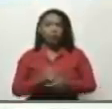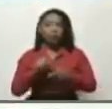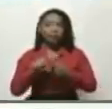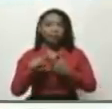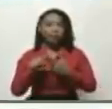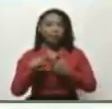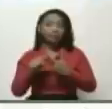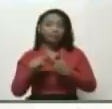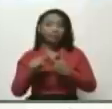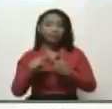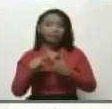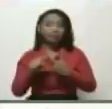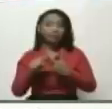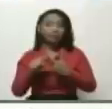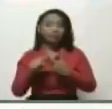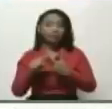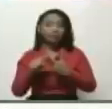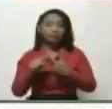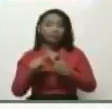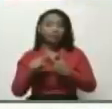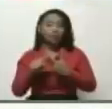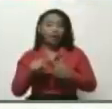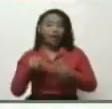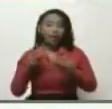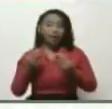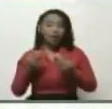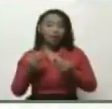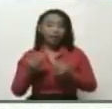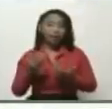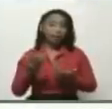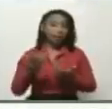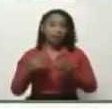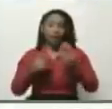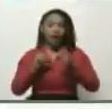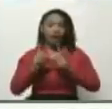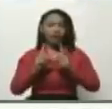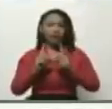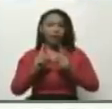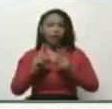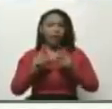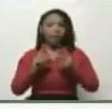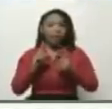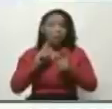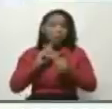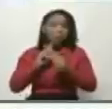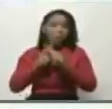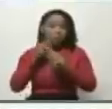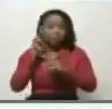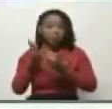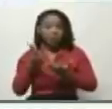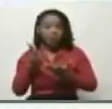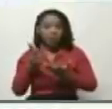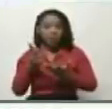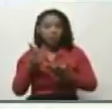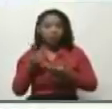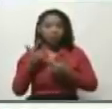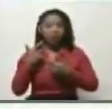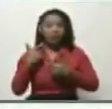Entonces, es muy ubicua y llega un momento en que puedes no darte cuenta y terminas